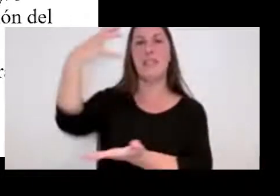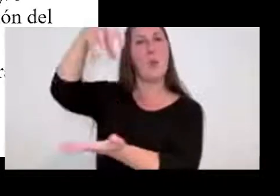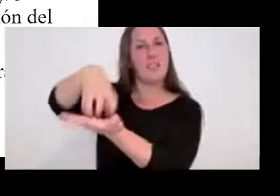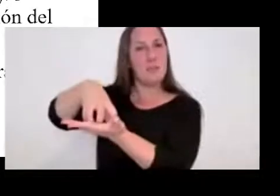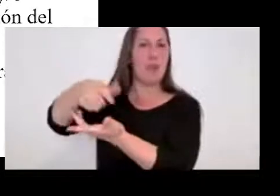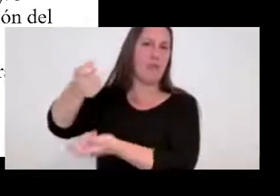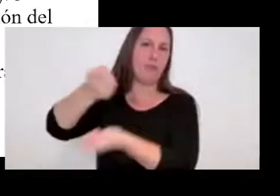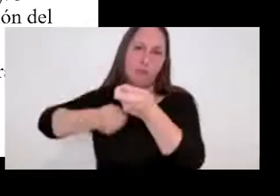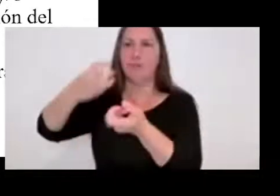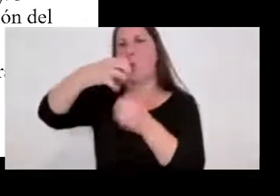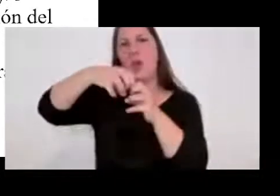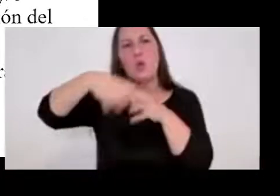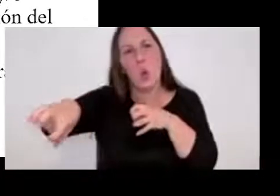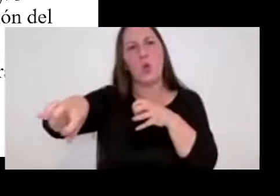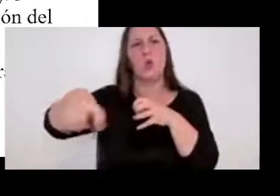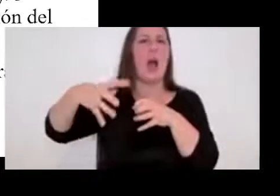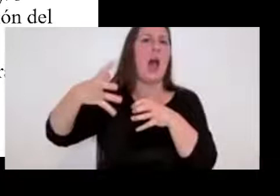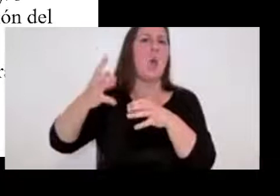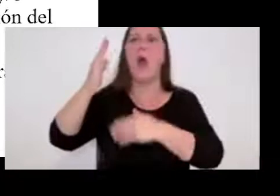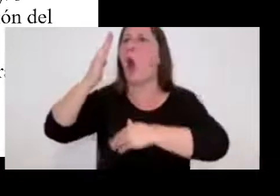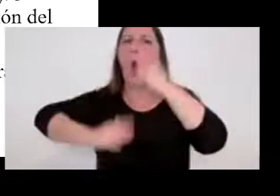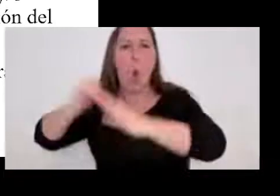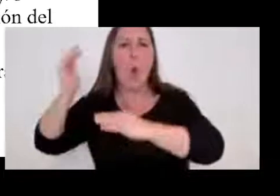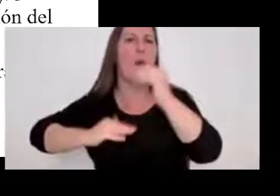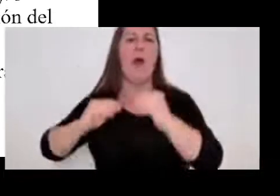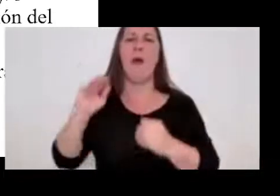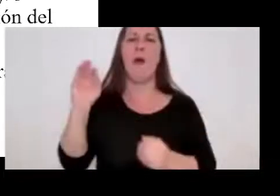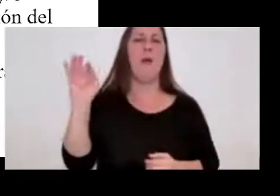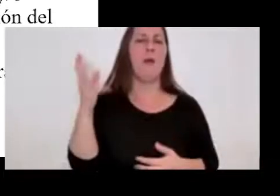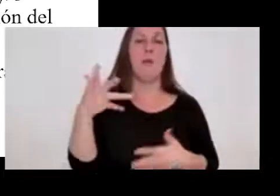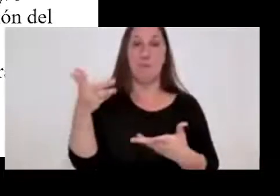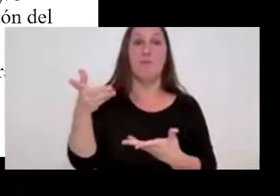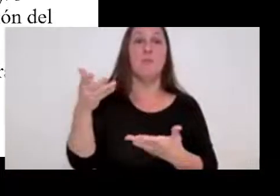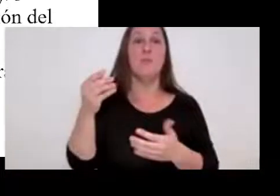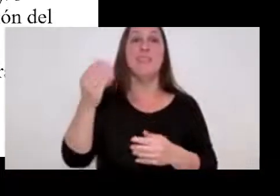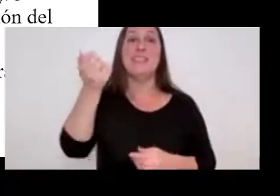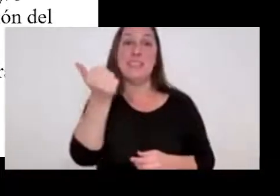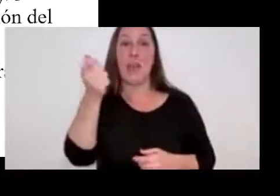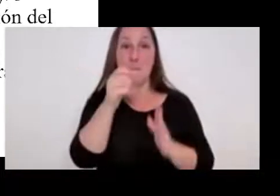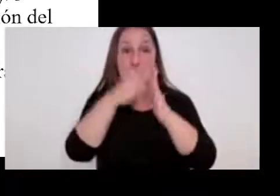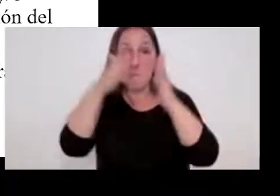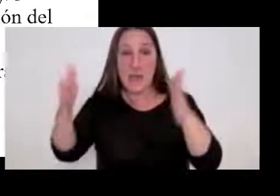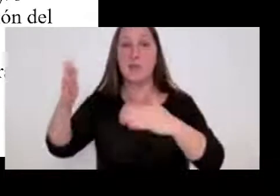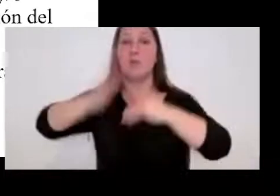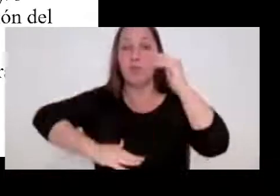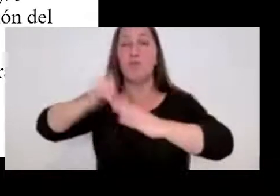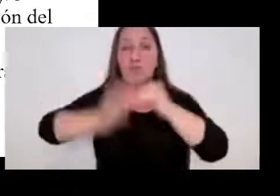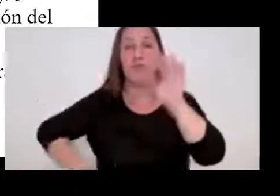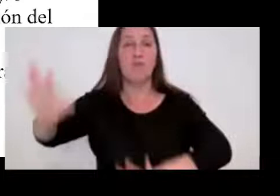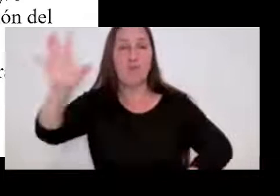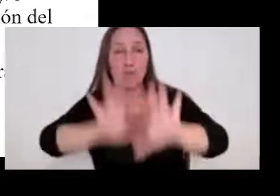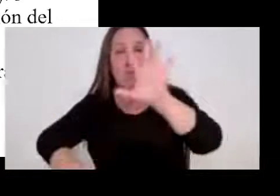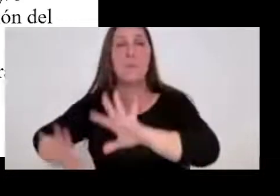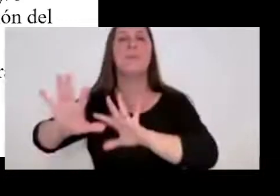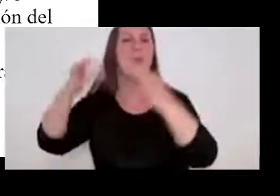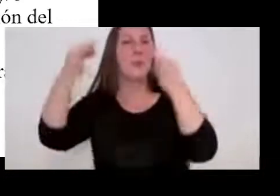una sucursal, una filial, una obra en construcción, que demande más de 6 meses en un periodo, conceptos definidos